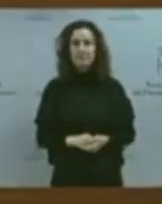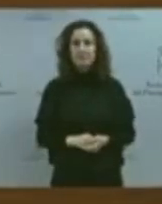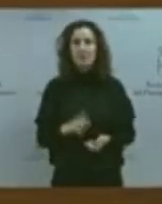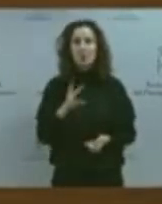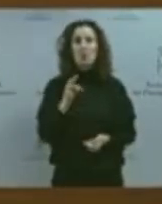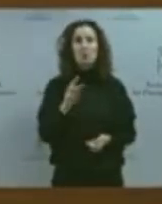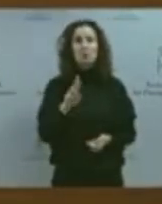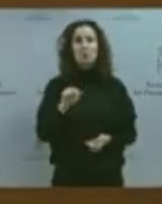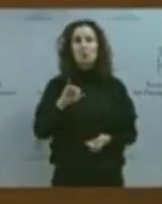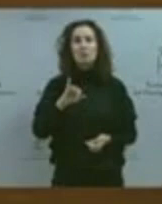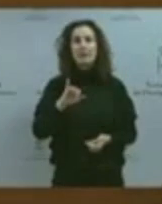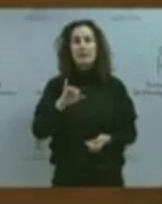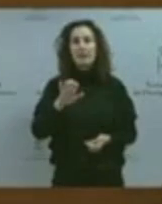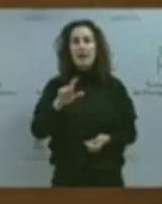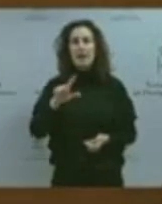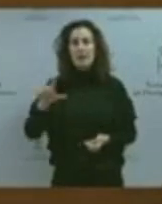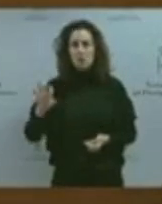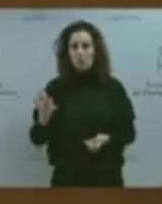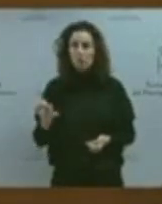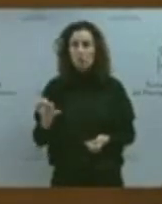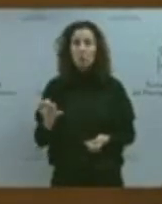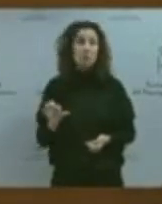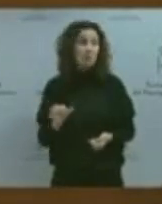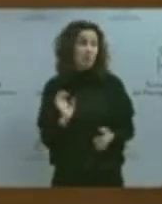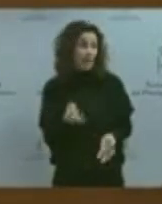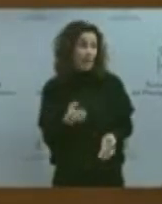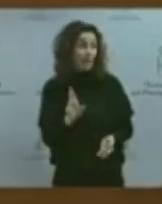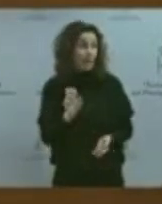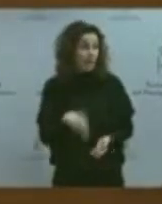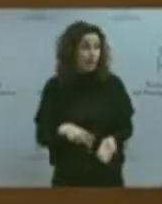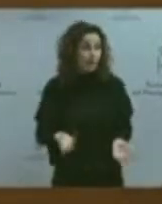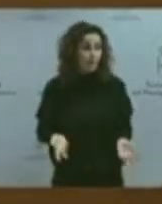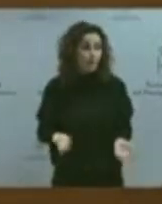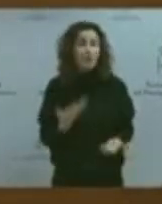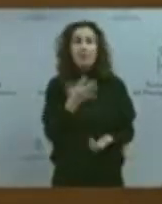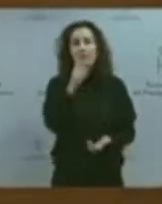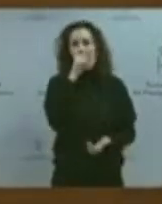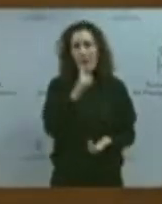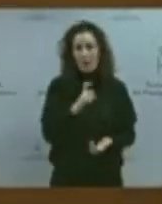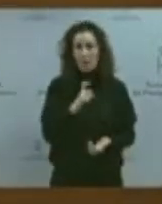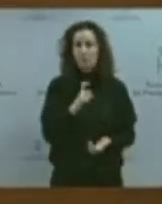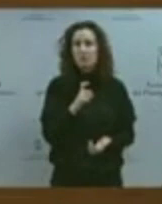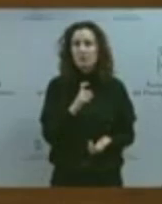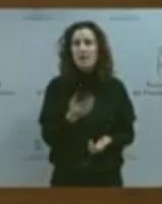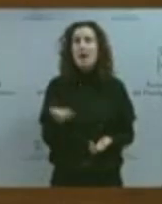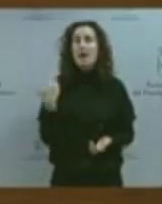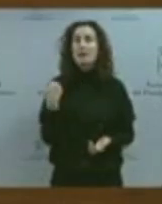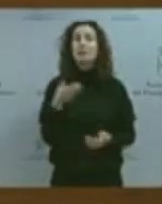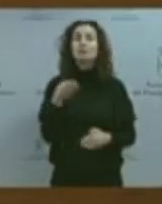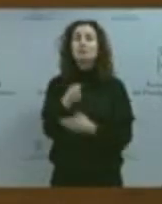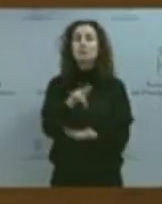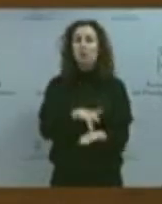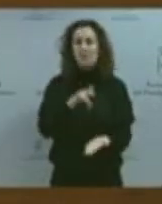Efectivamente, tiene usted razón. Es un centro que tiene 50 años. Ayer mismo por la tarde lo visité y estuve con la presidenta de